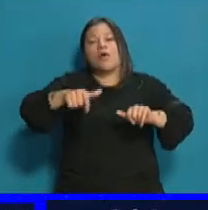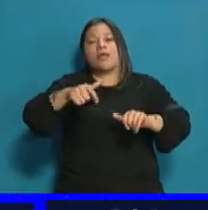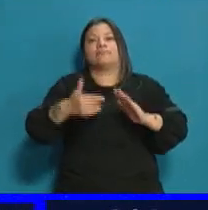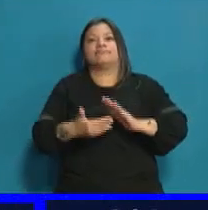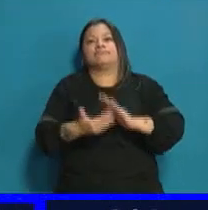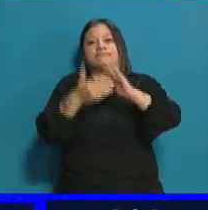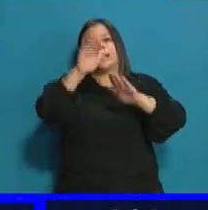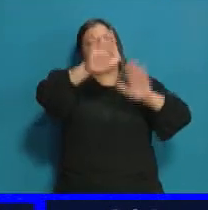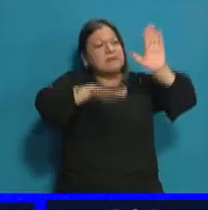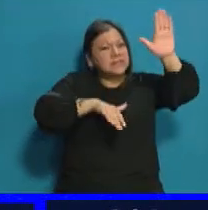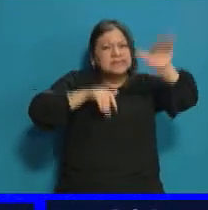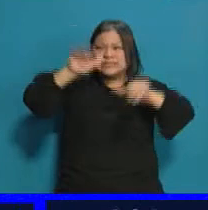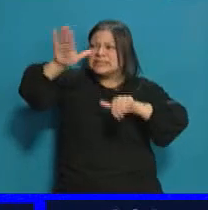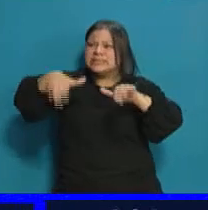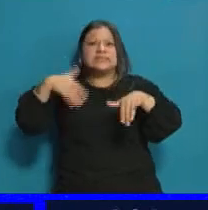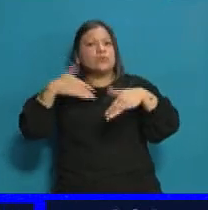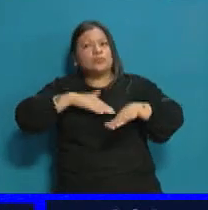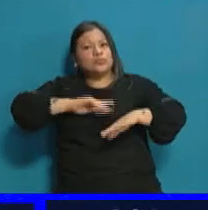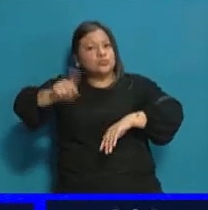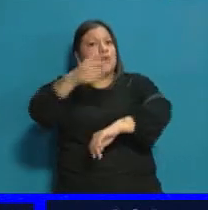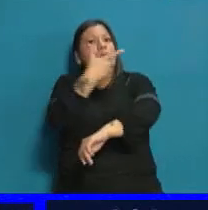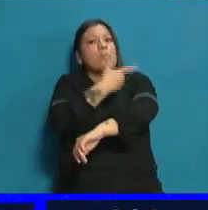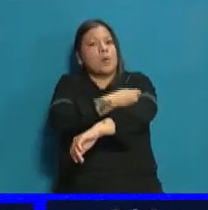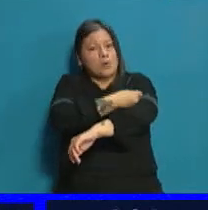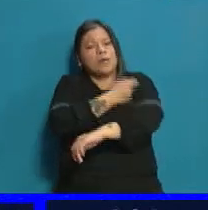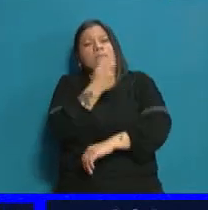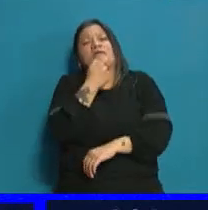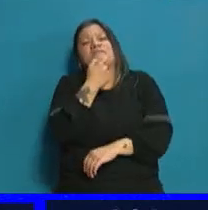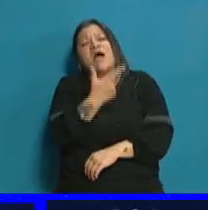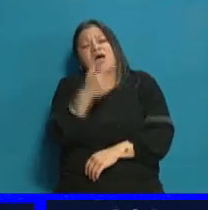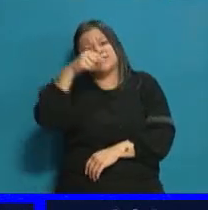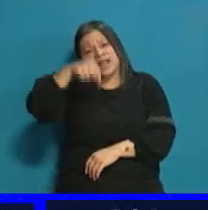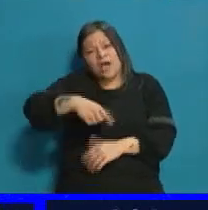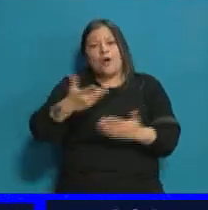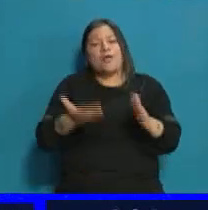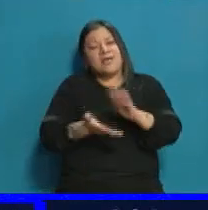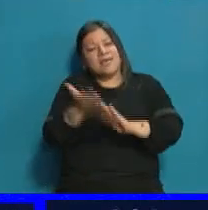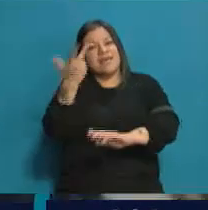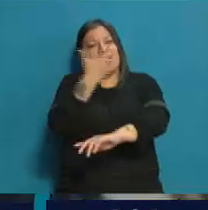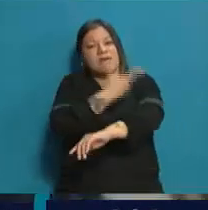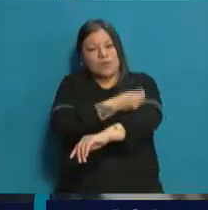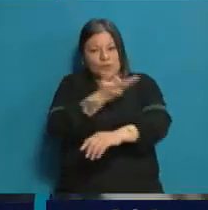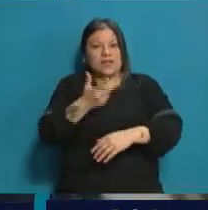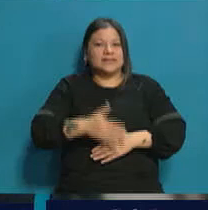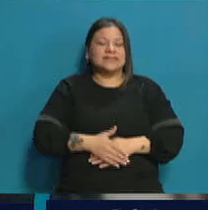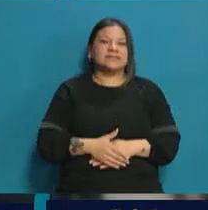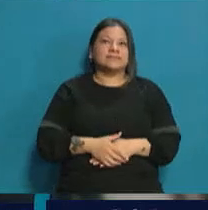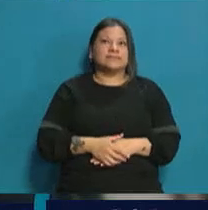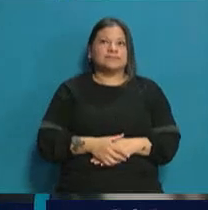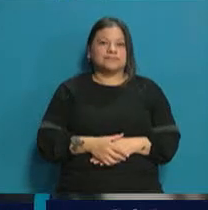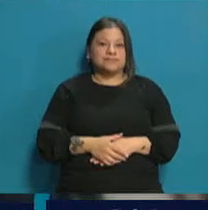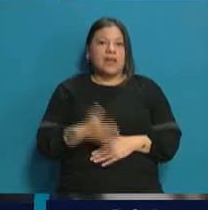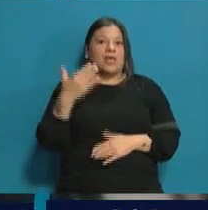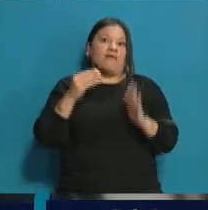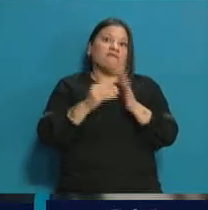convocando a vacunarse y es mucho más sencillo que lo que pasaba antes, ¿no? Respecto de las fechas con las que